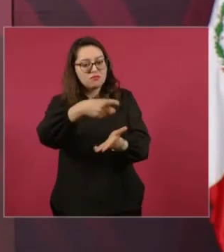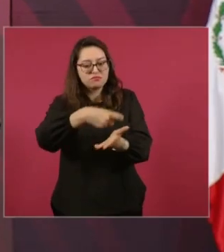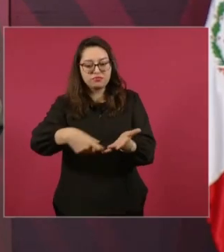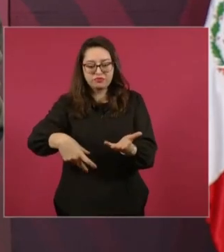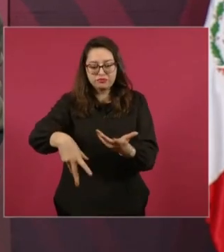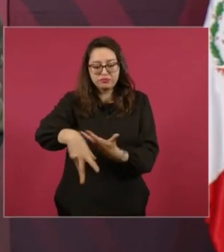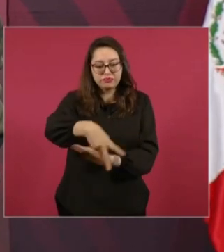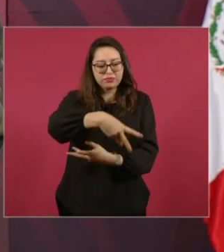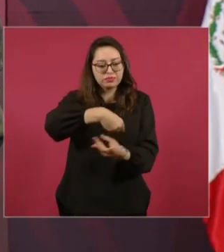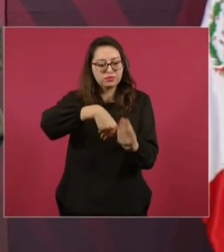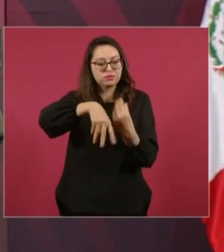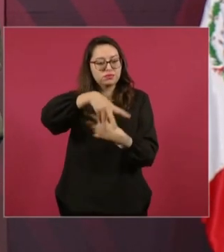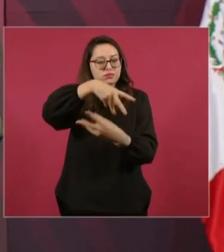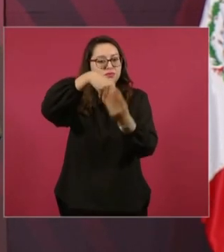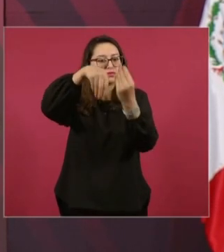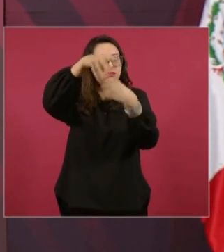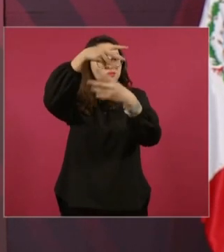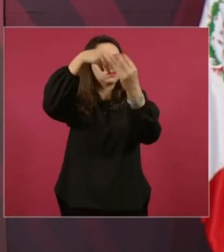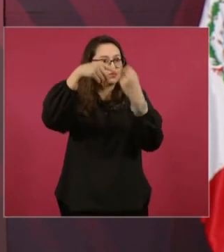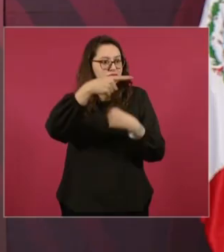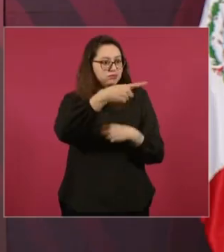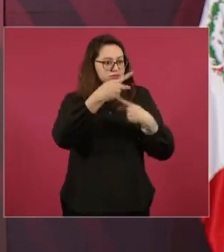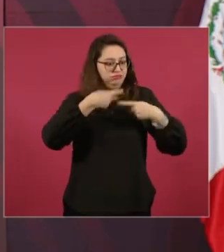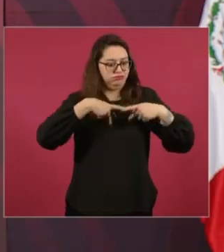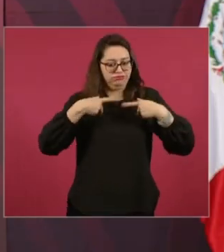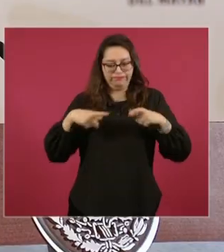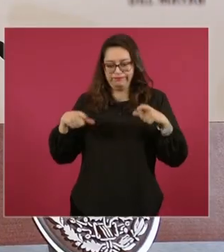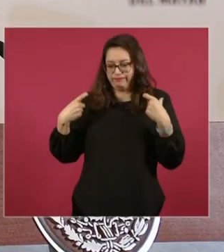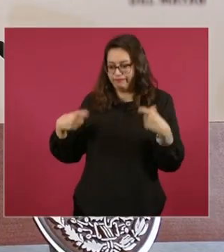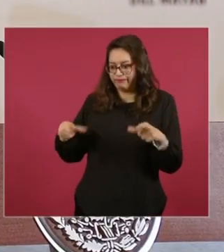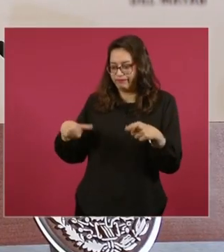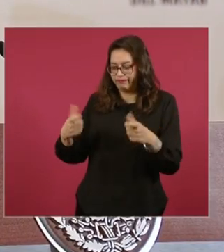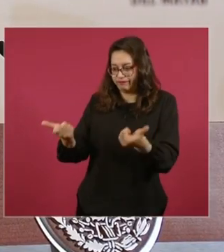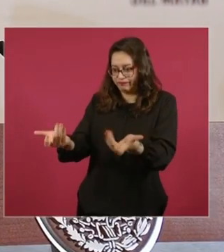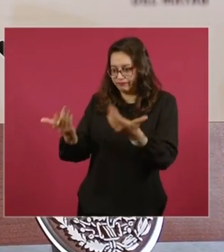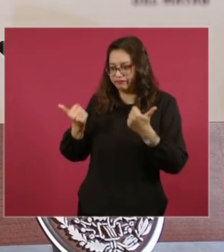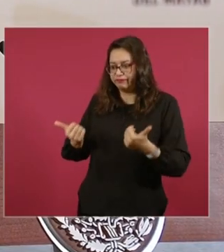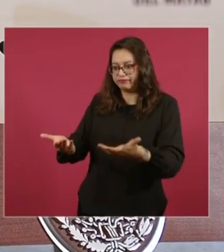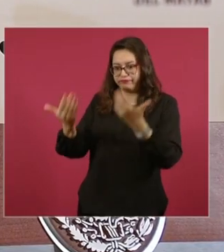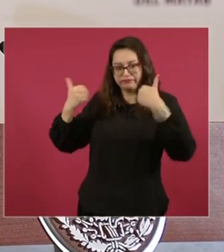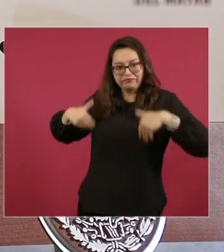los comercios y se fortalecen las industrias.